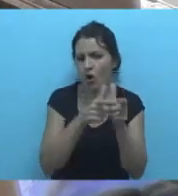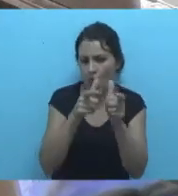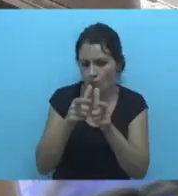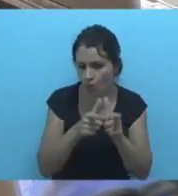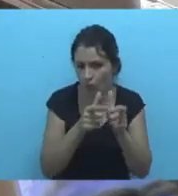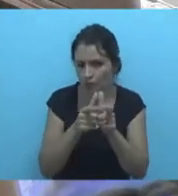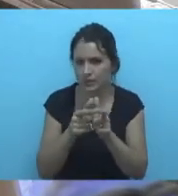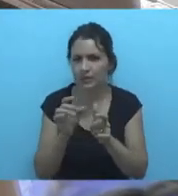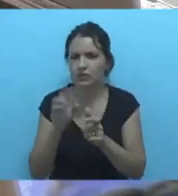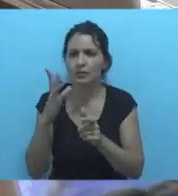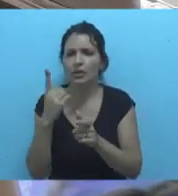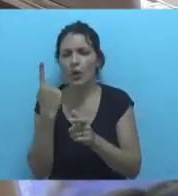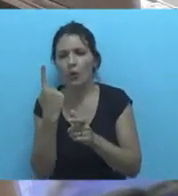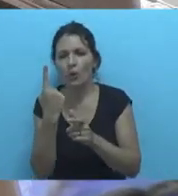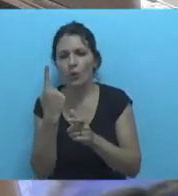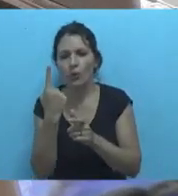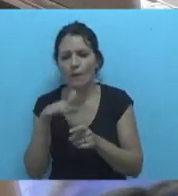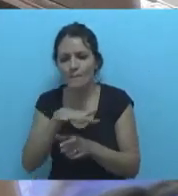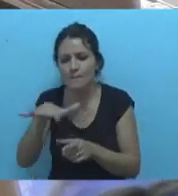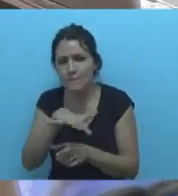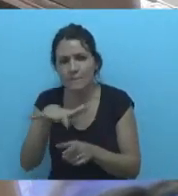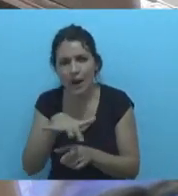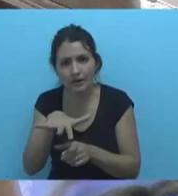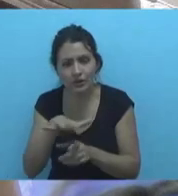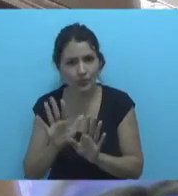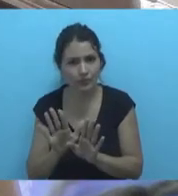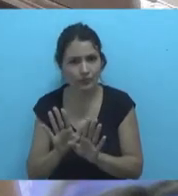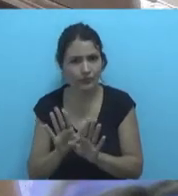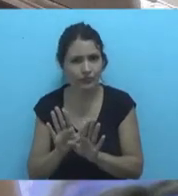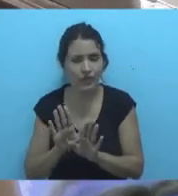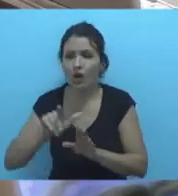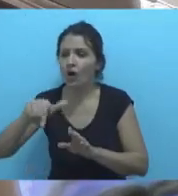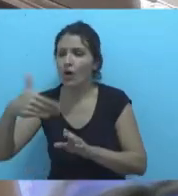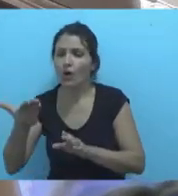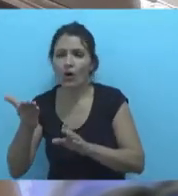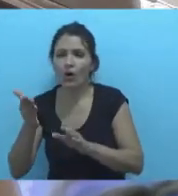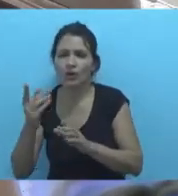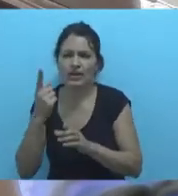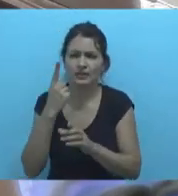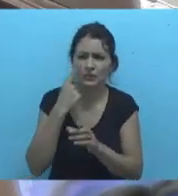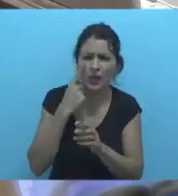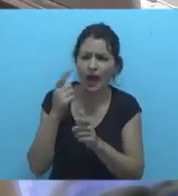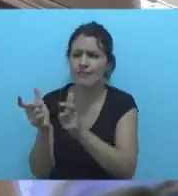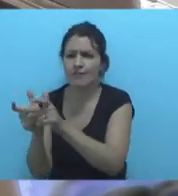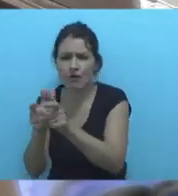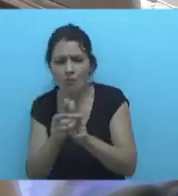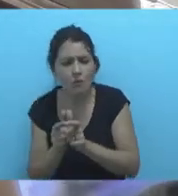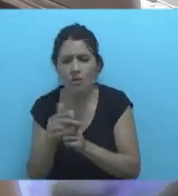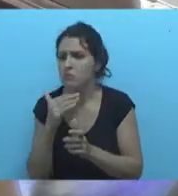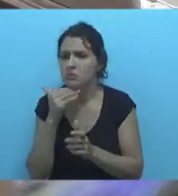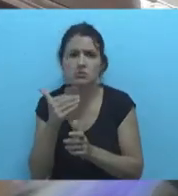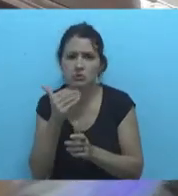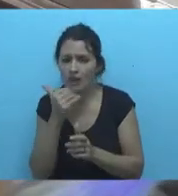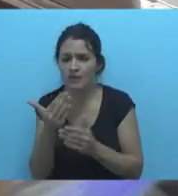y una vecinalista. Se habían enterado, el resto no se enteró de nada, y nosotros tuvimos que recabar la información